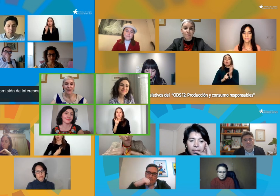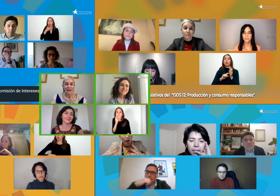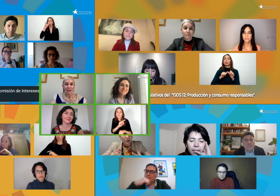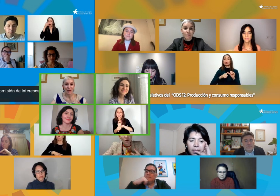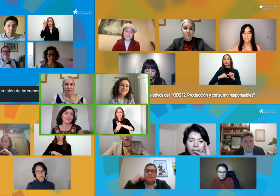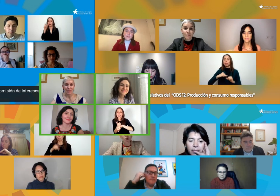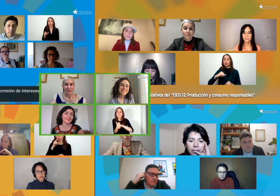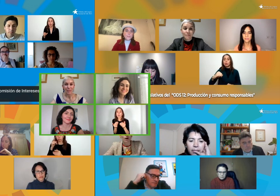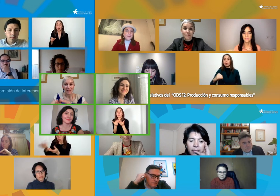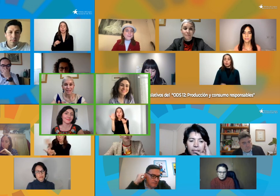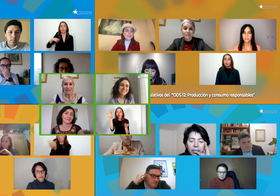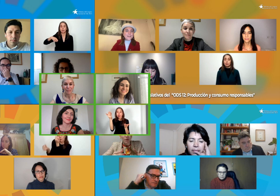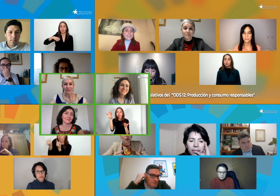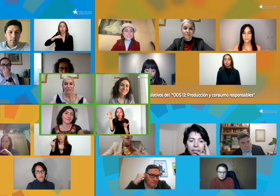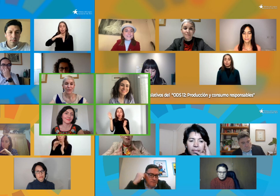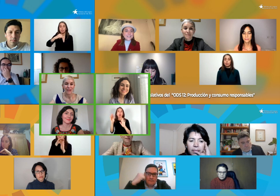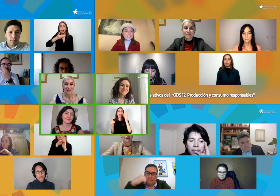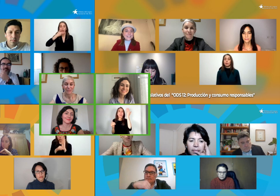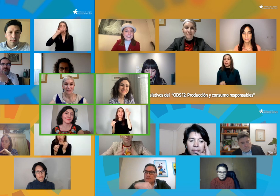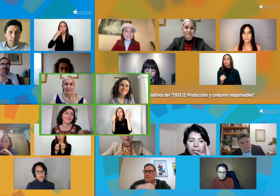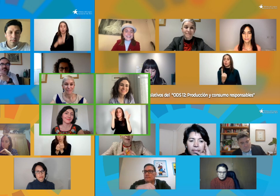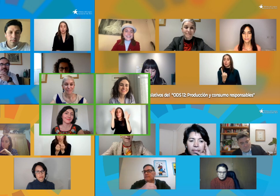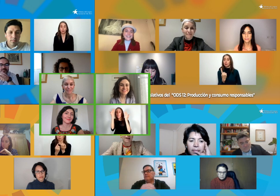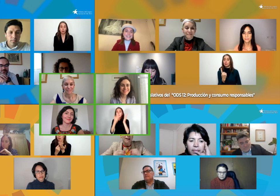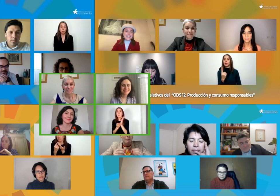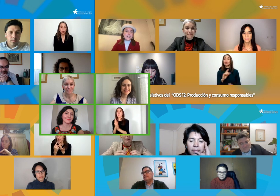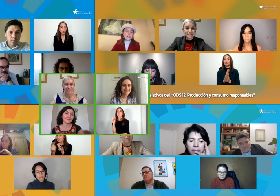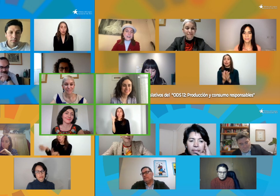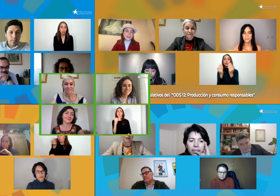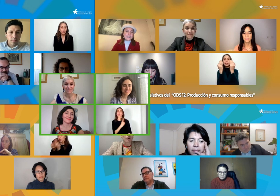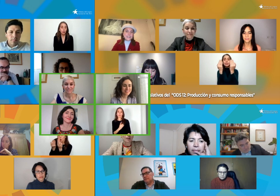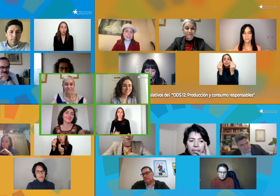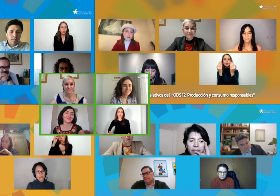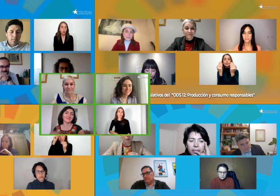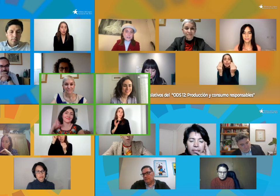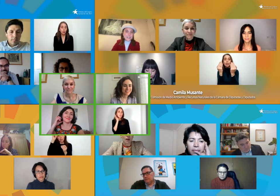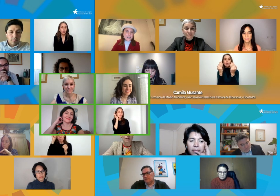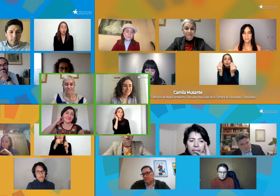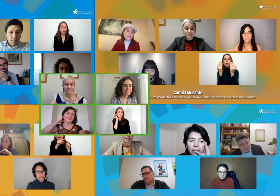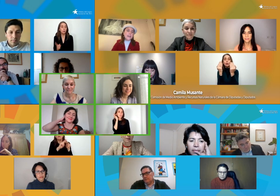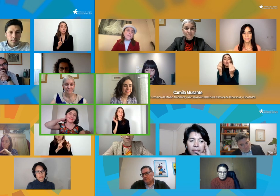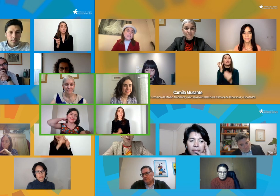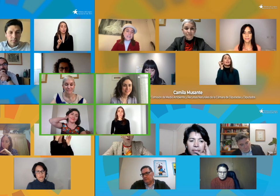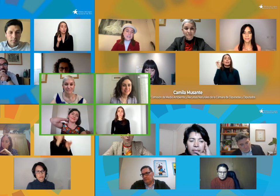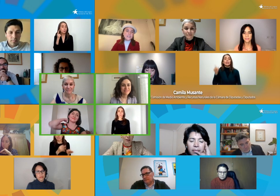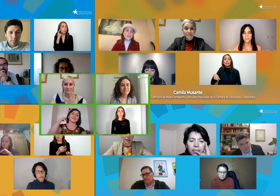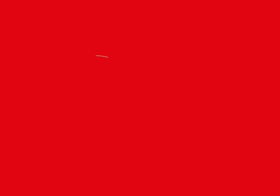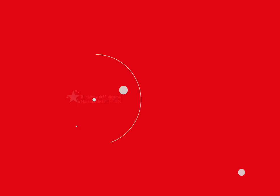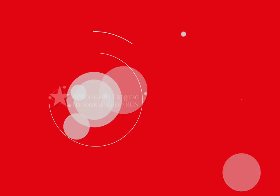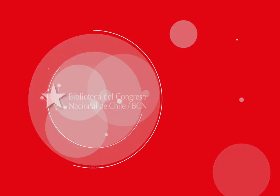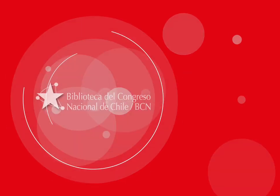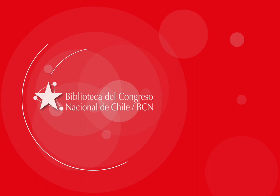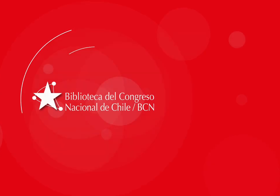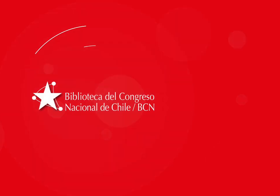links de la caja de comentarios. Tú también estás llamado a la acción. ¿Te sumas?